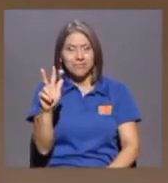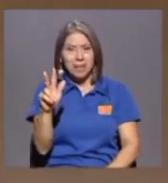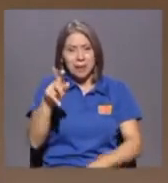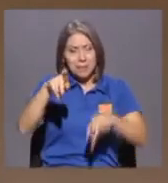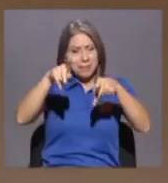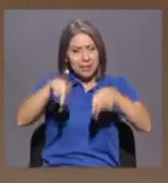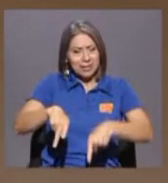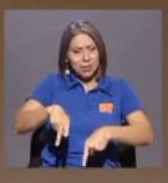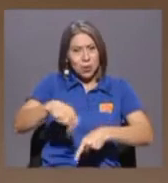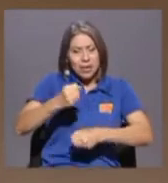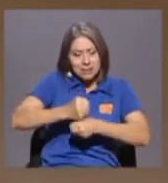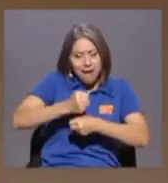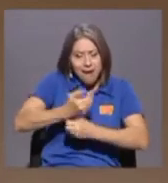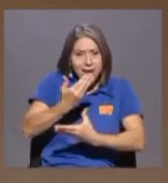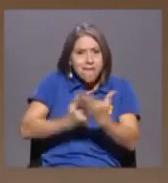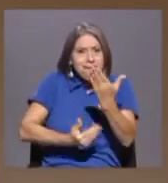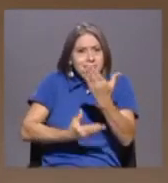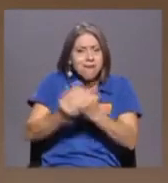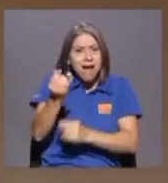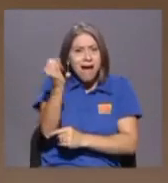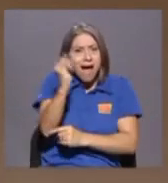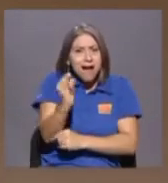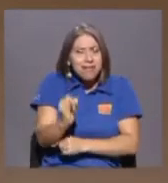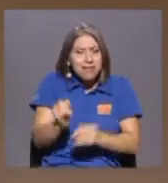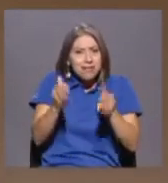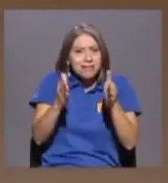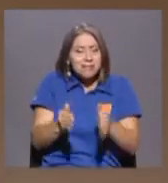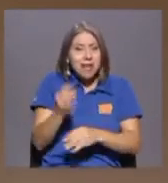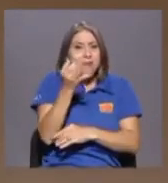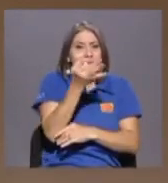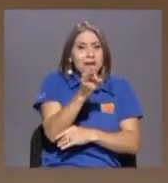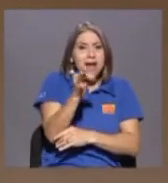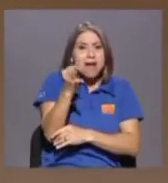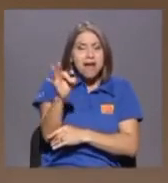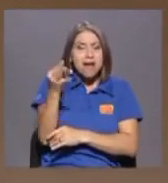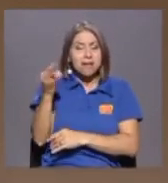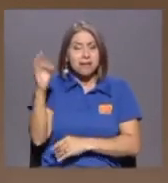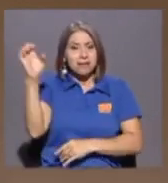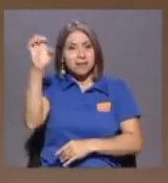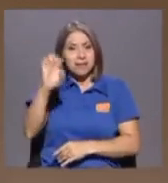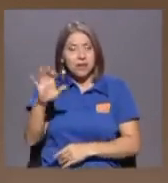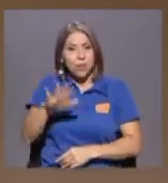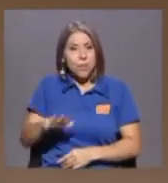artesanos franceses y europeos contribuyen